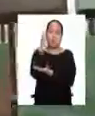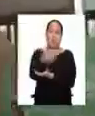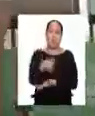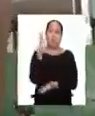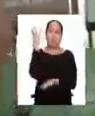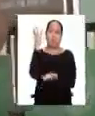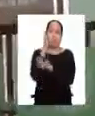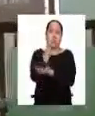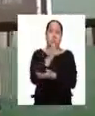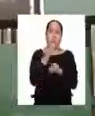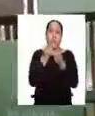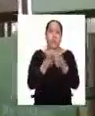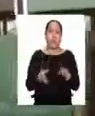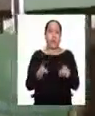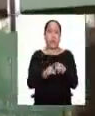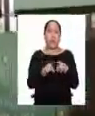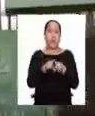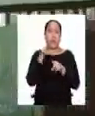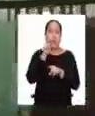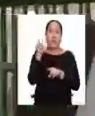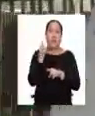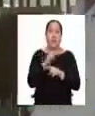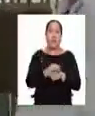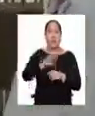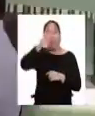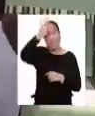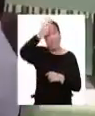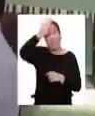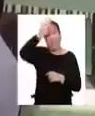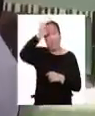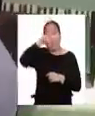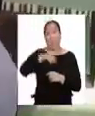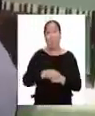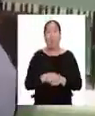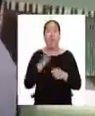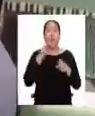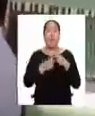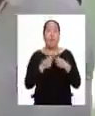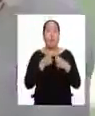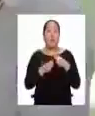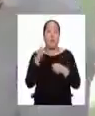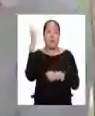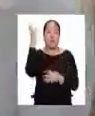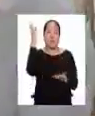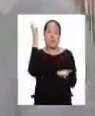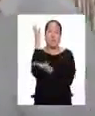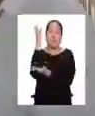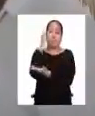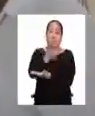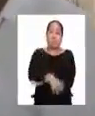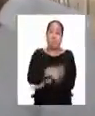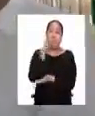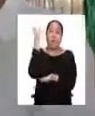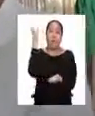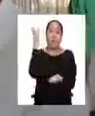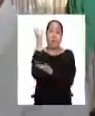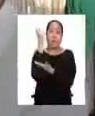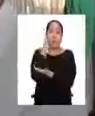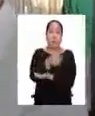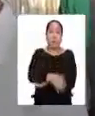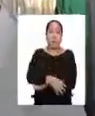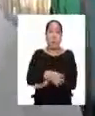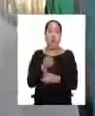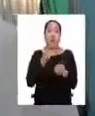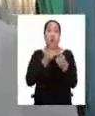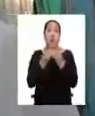recursos, también existe ese problema, que son las enfermedades, ¿no es cierto? El problema de la deforestación hace que se pierdan, por ejemplo, los controladores biológicos